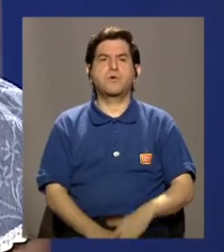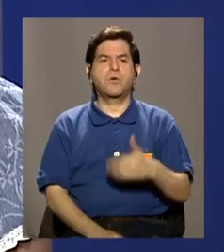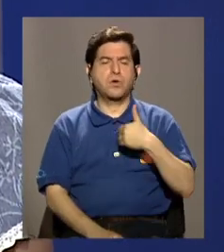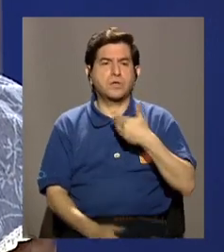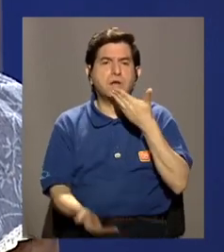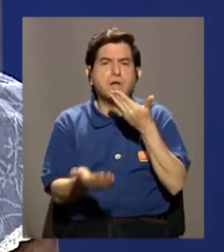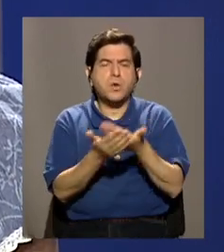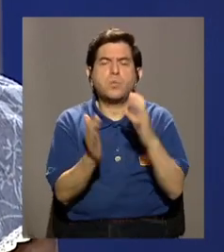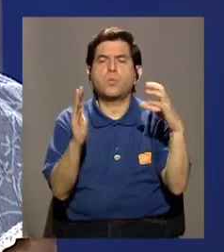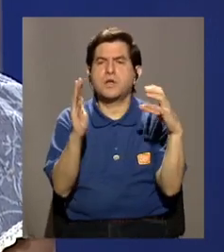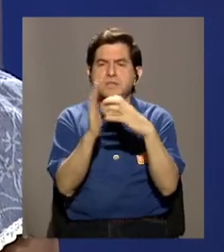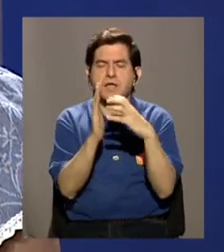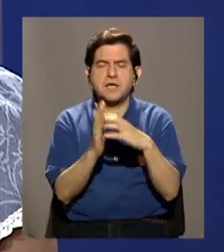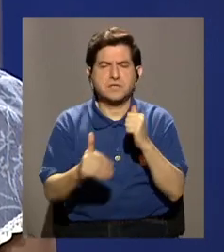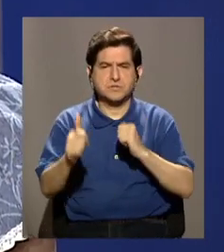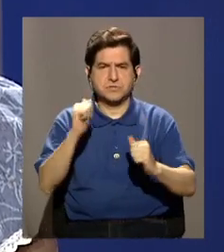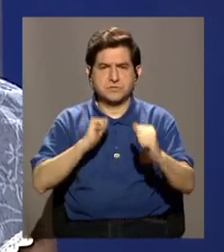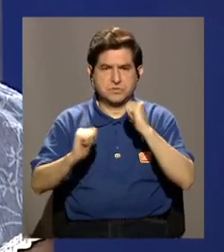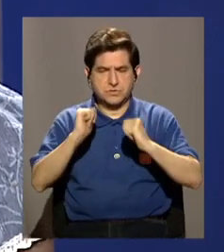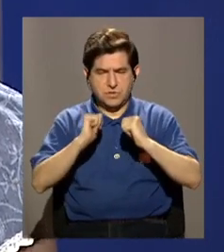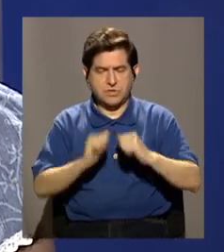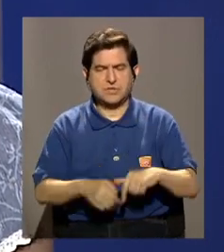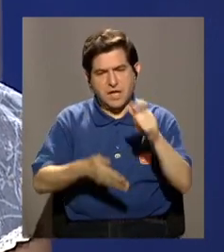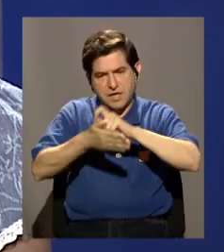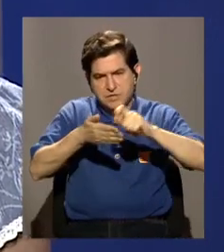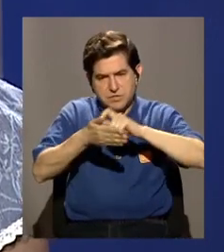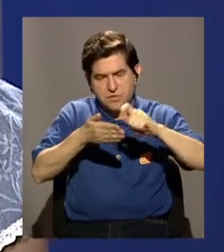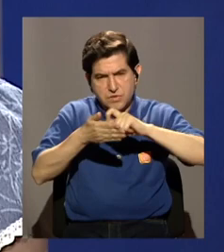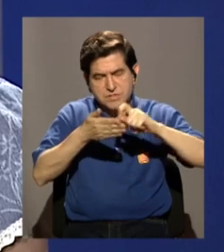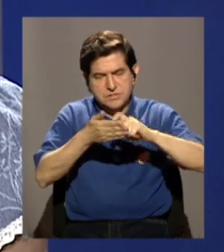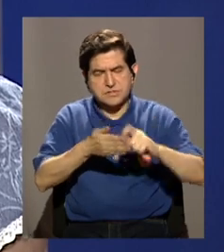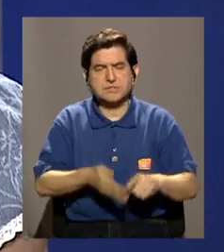un buen texto de dramaturgos costarricenses